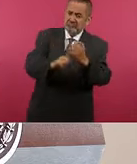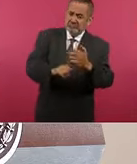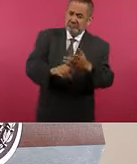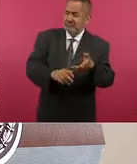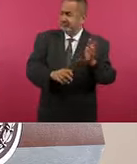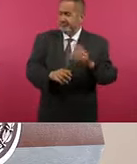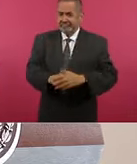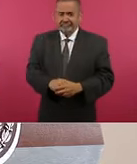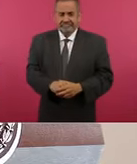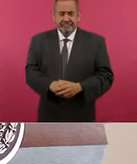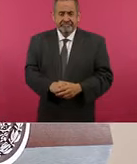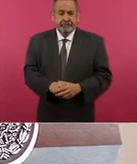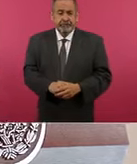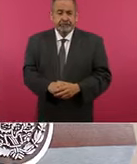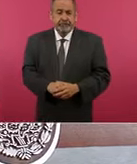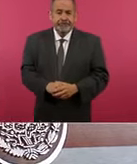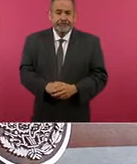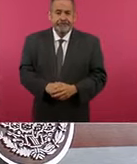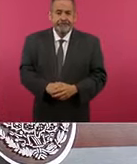con